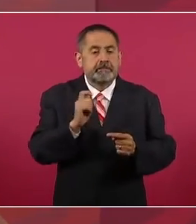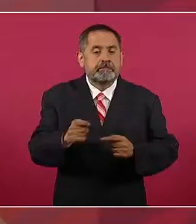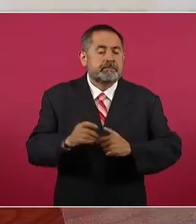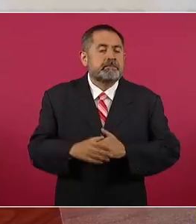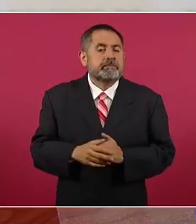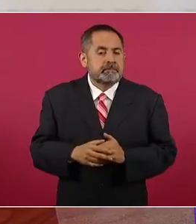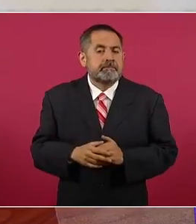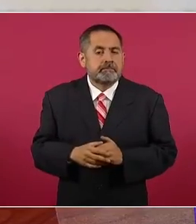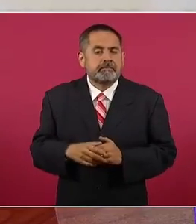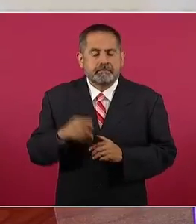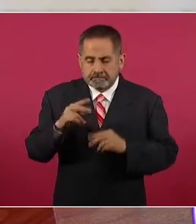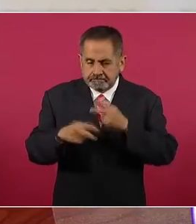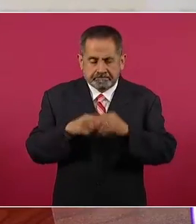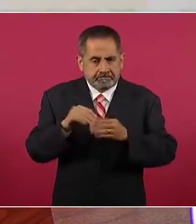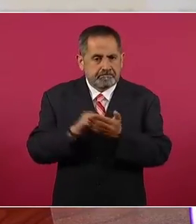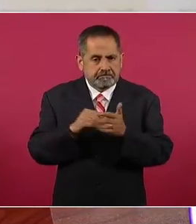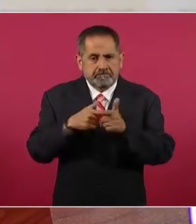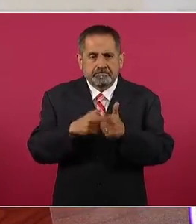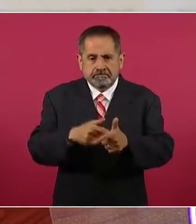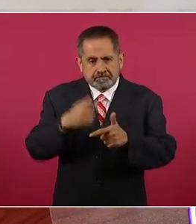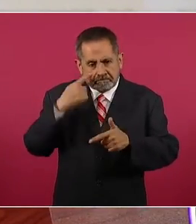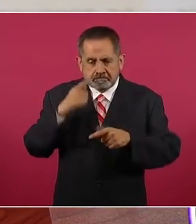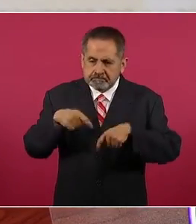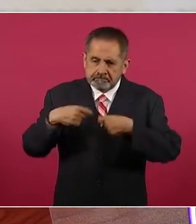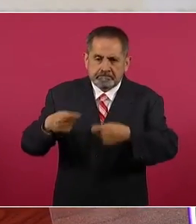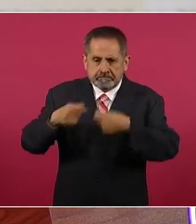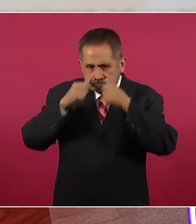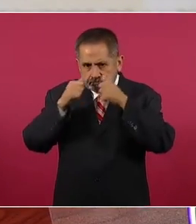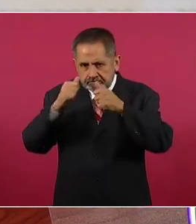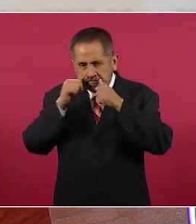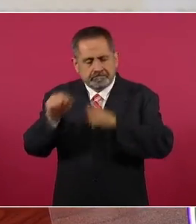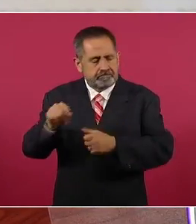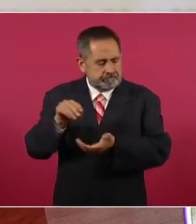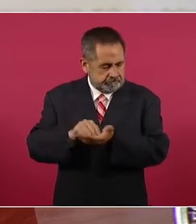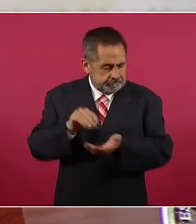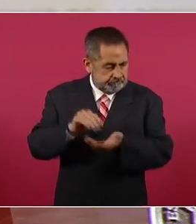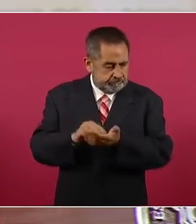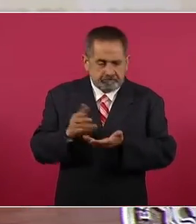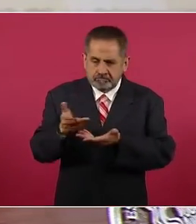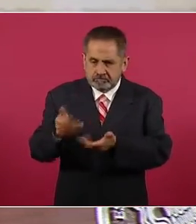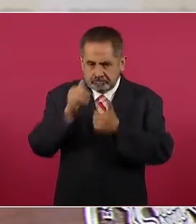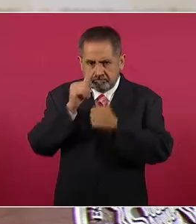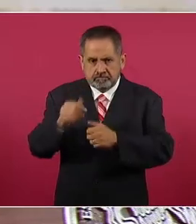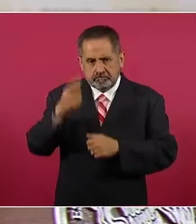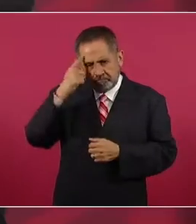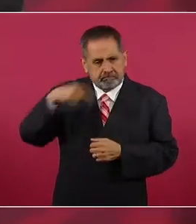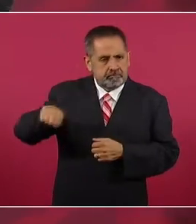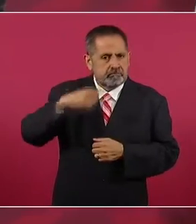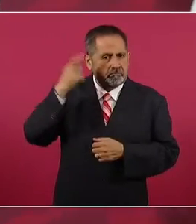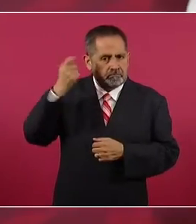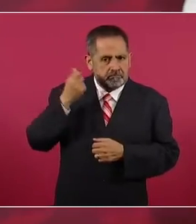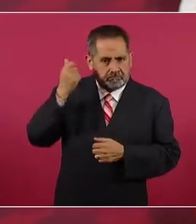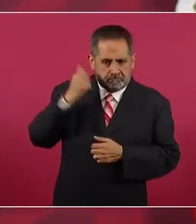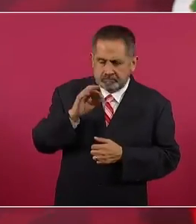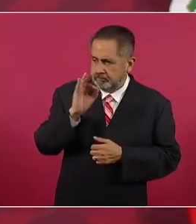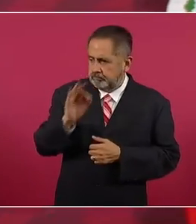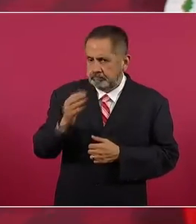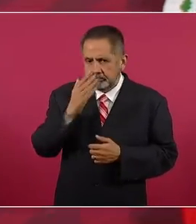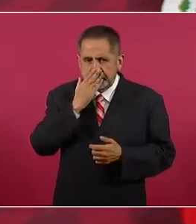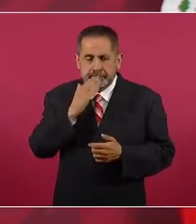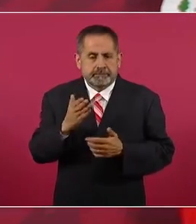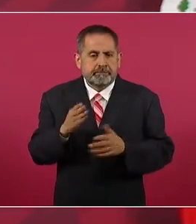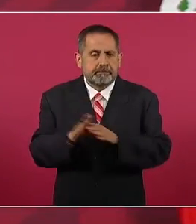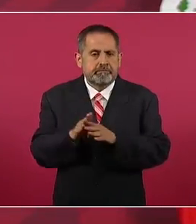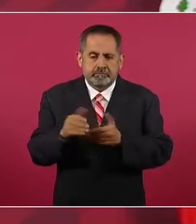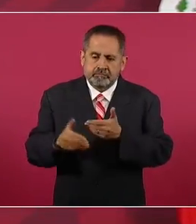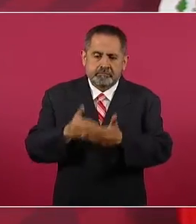se va a seguir atendiendo sus demandas de jubilación, ya